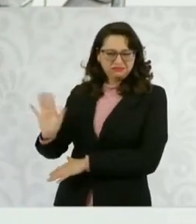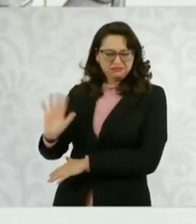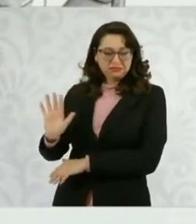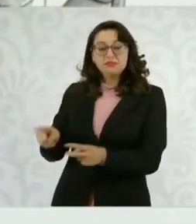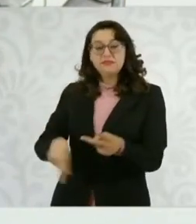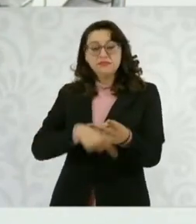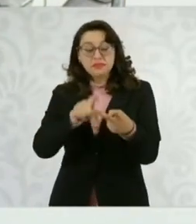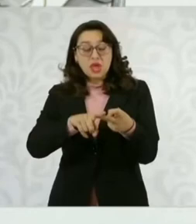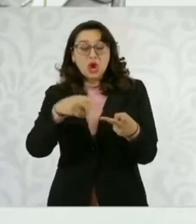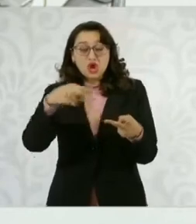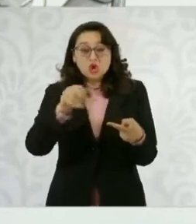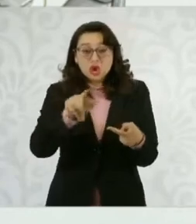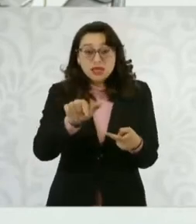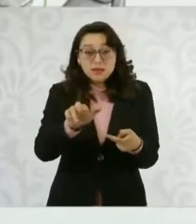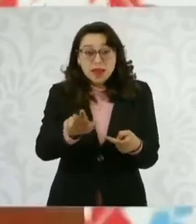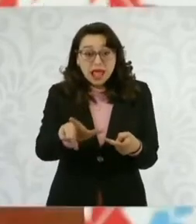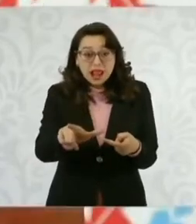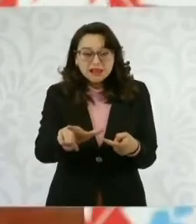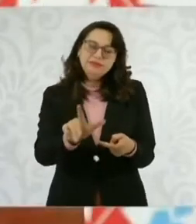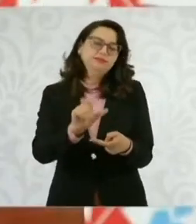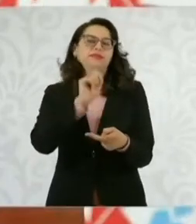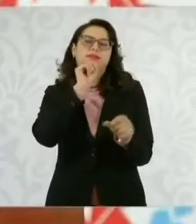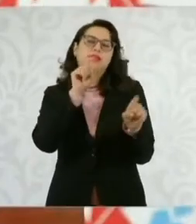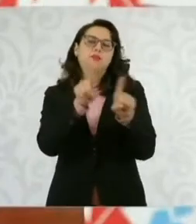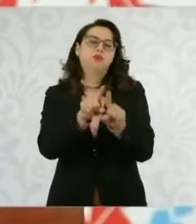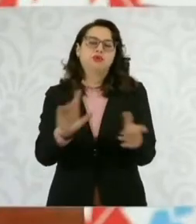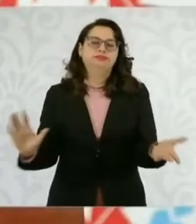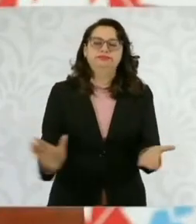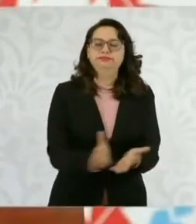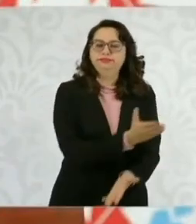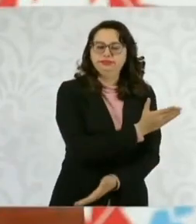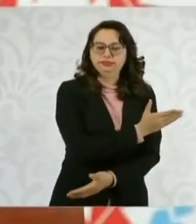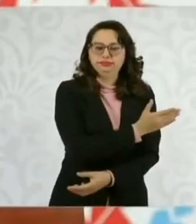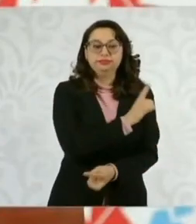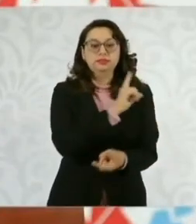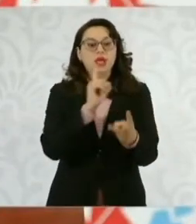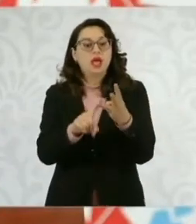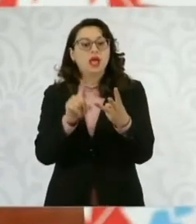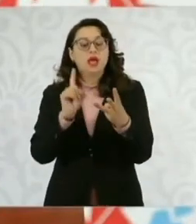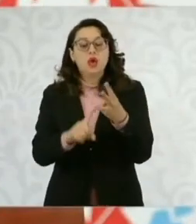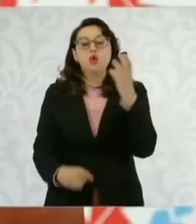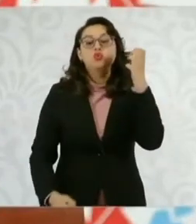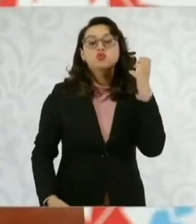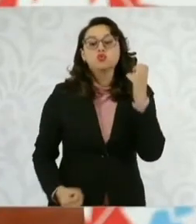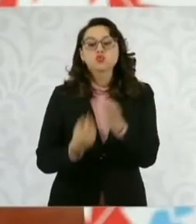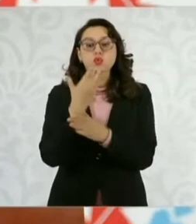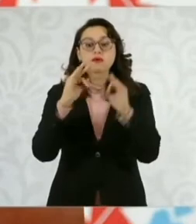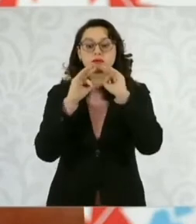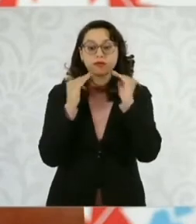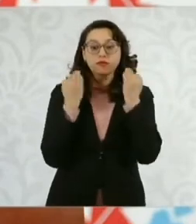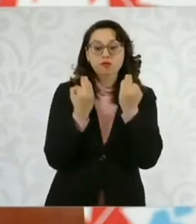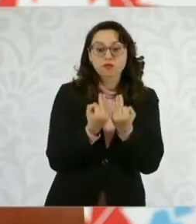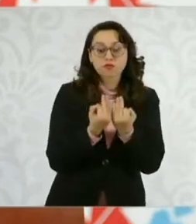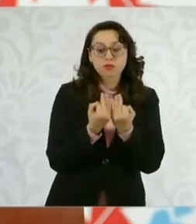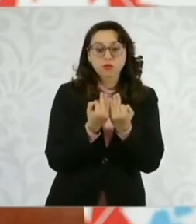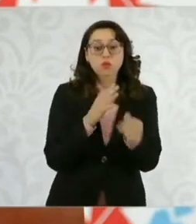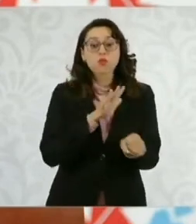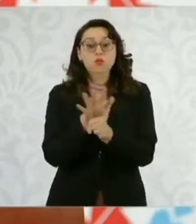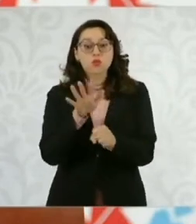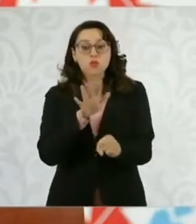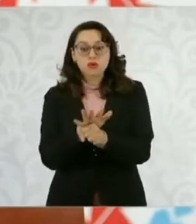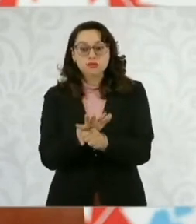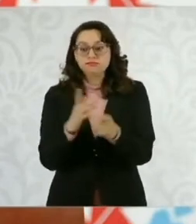la economía neoliberal donde todo se dejaba al mercado. Aquí el objetivo es generar